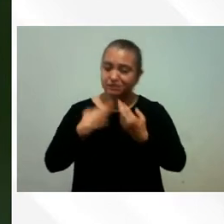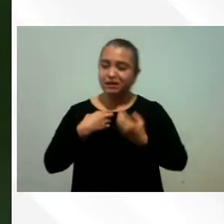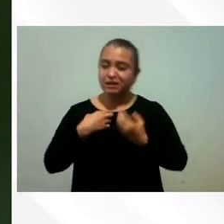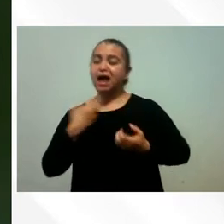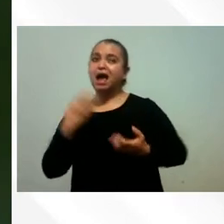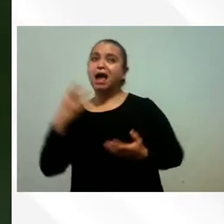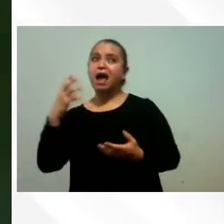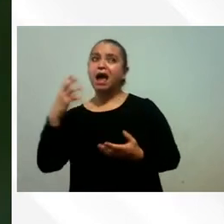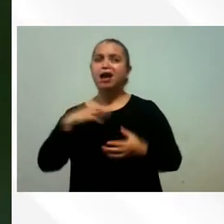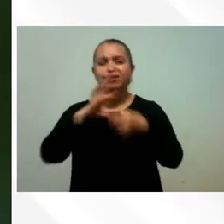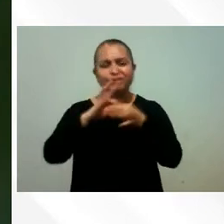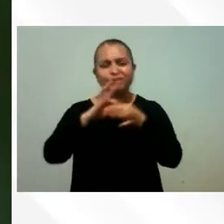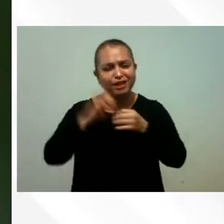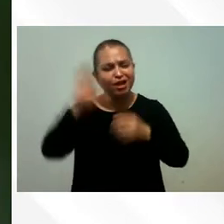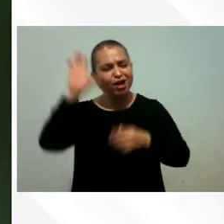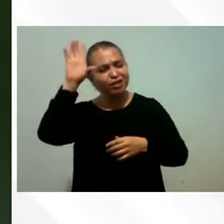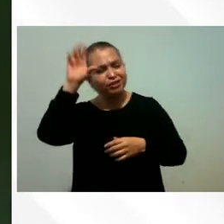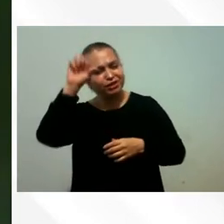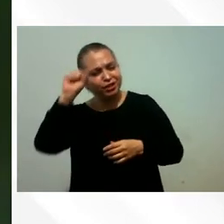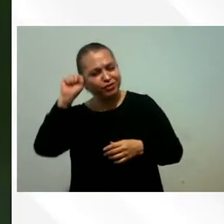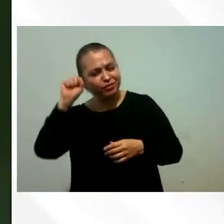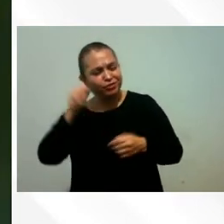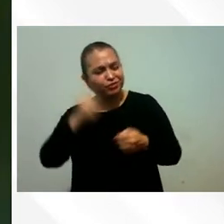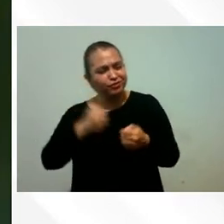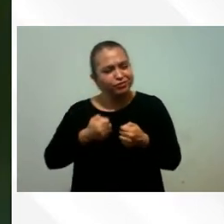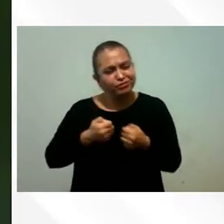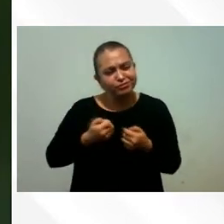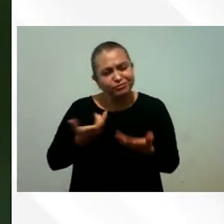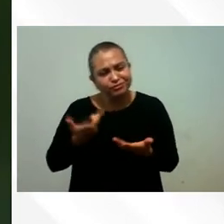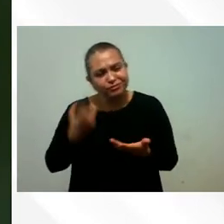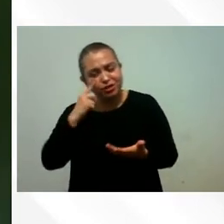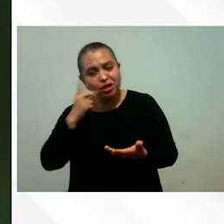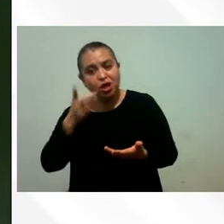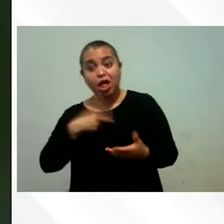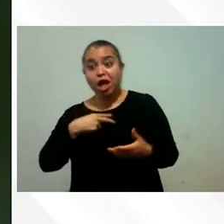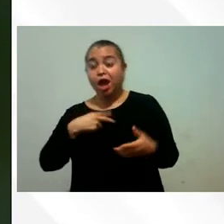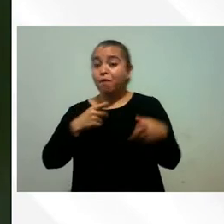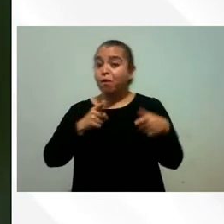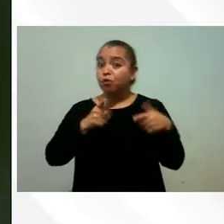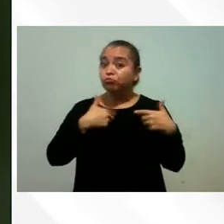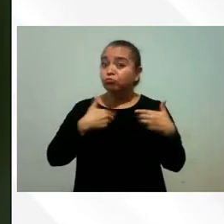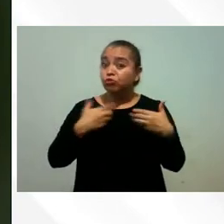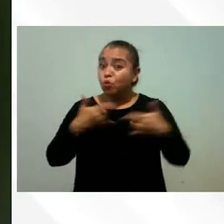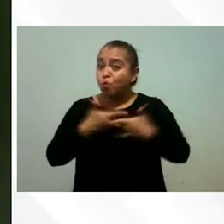del vínculo a través de este maravilloso cuento, El Principito.